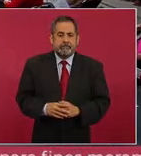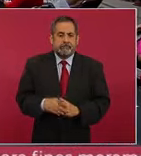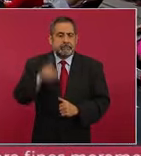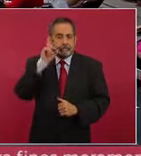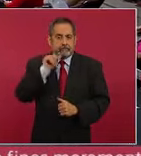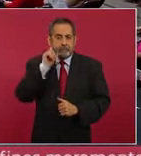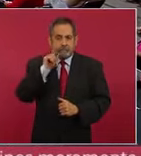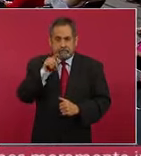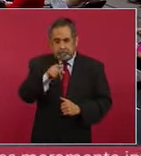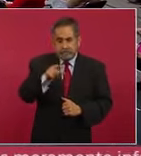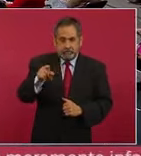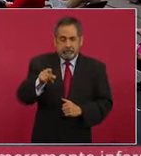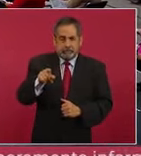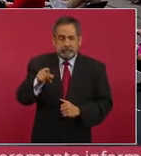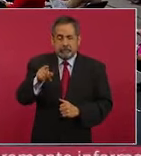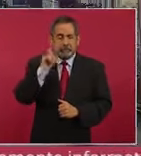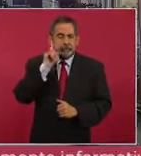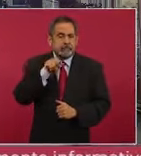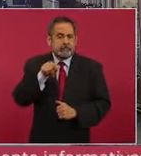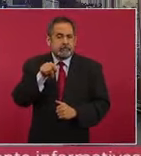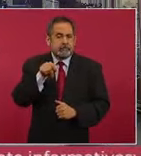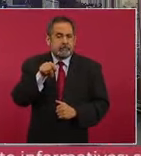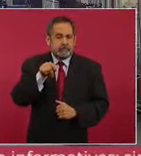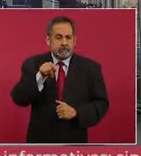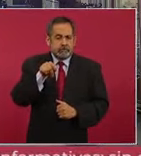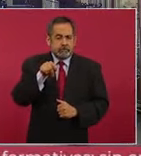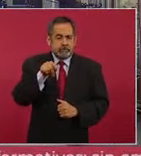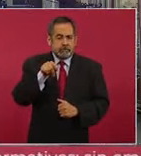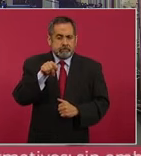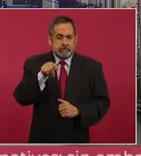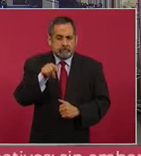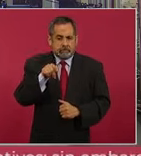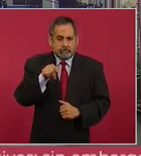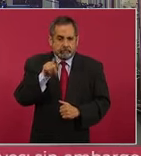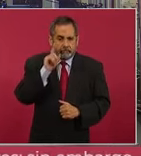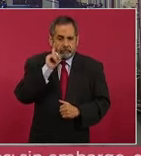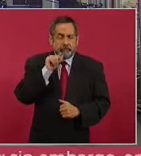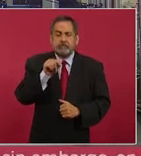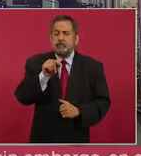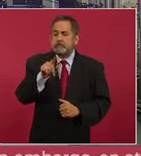Mañana son 9, vamos